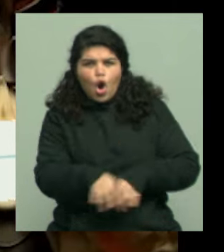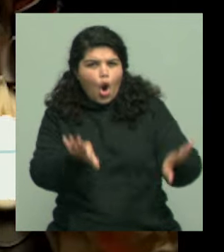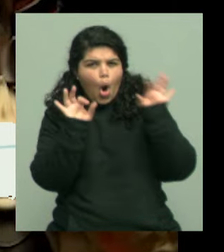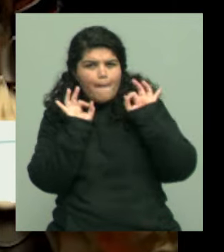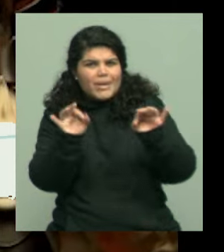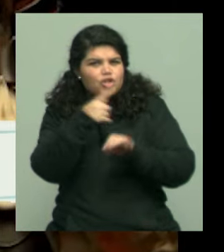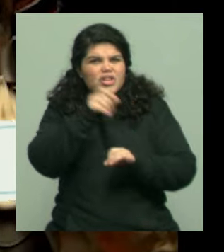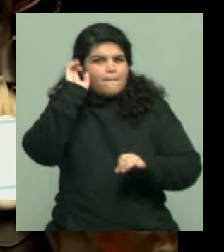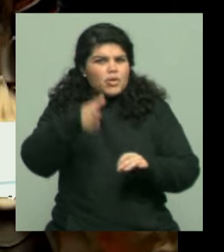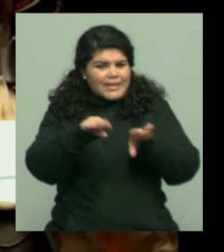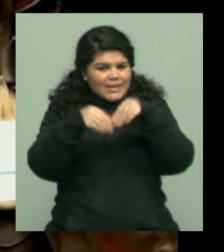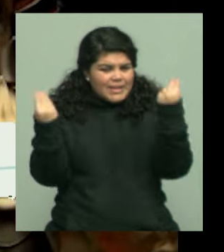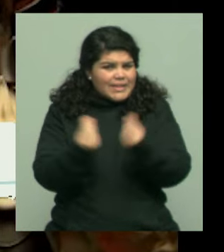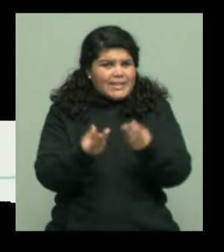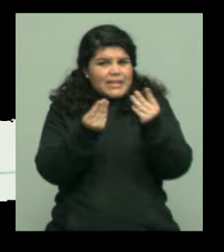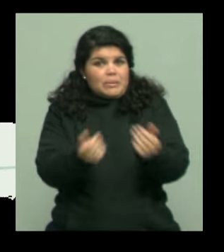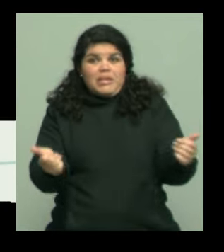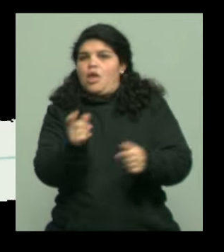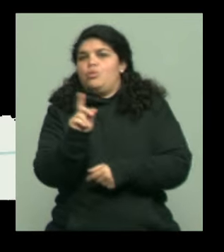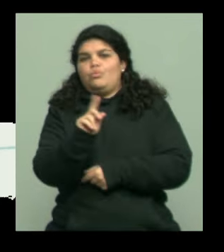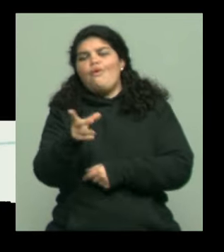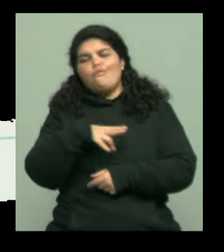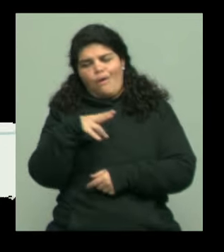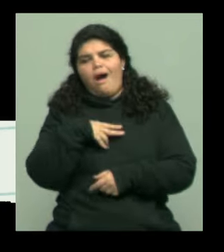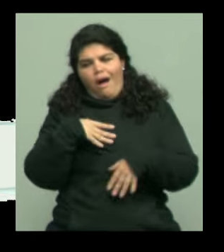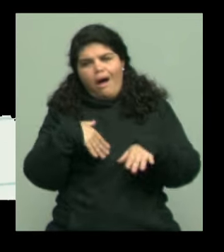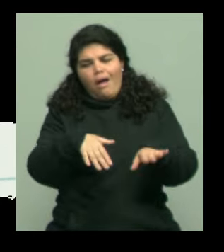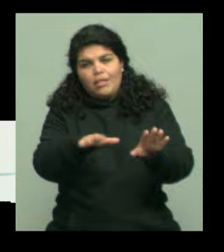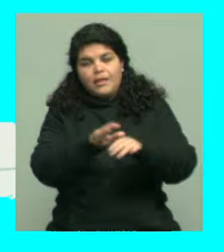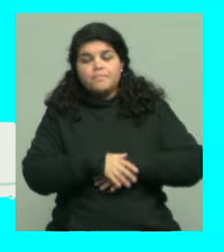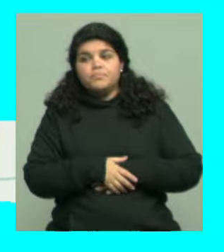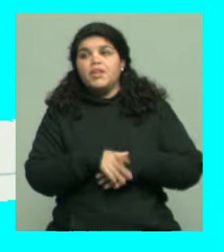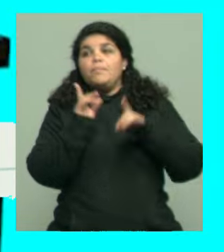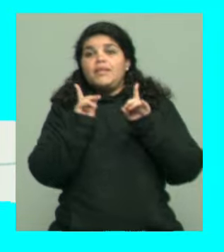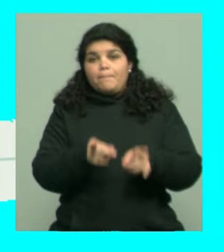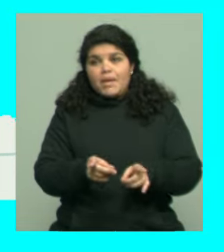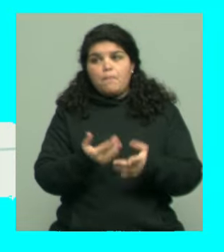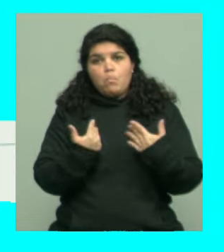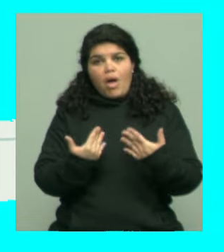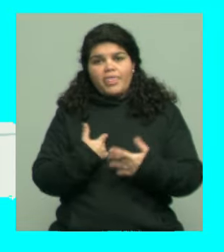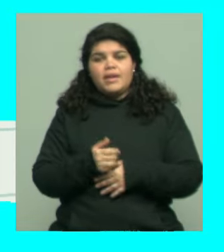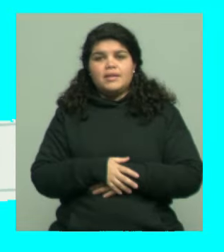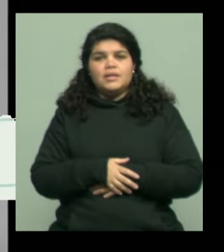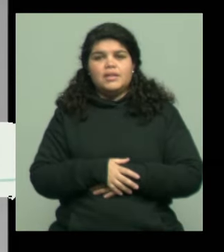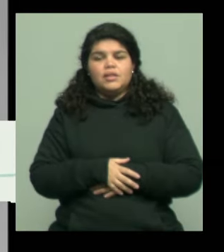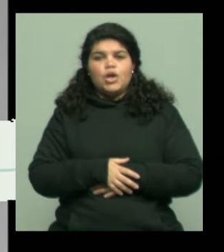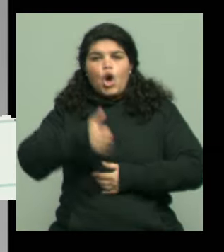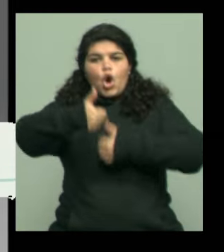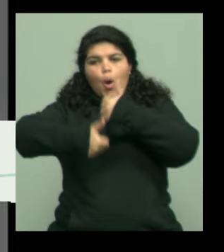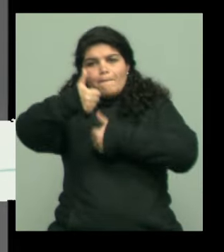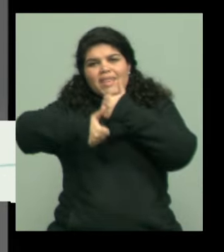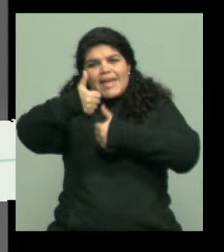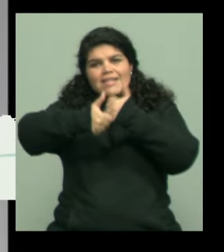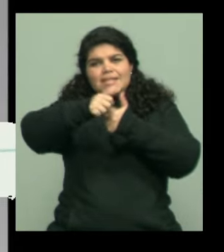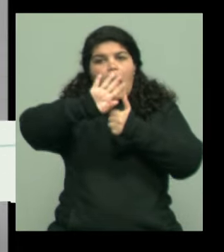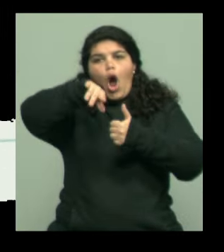hemos usado en torneos. Uh-huh. Y también hace posible que podamos hacer torneos híbridos, o sea, gente que va presencial, pero que puede jugar contra otras